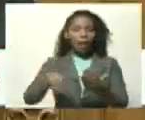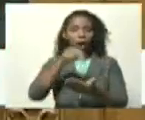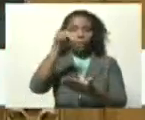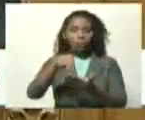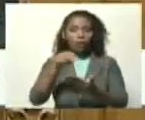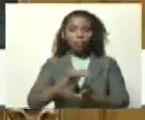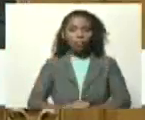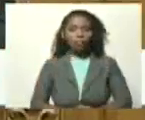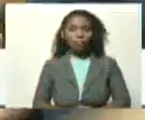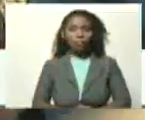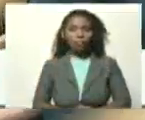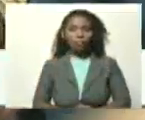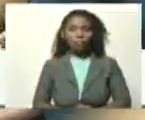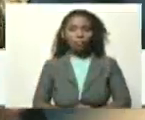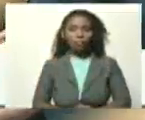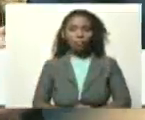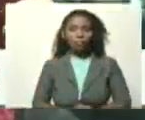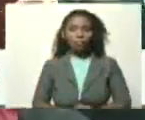Nacional.